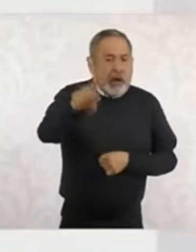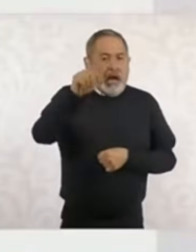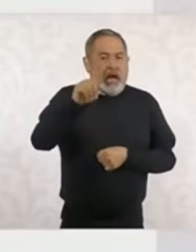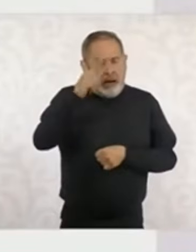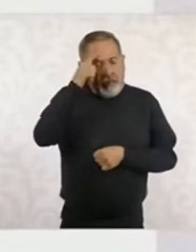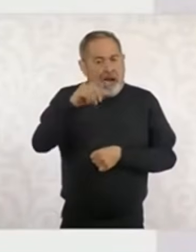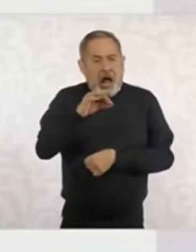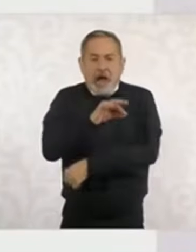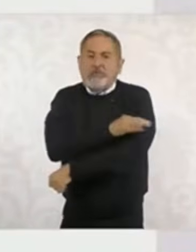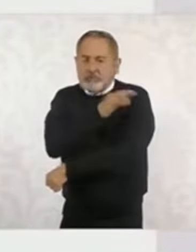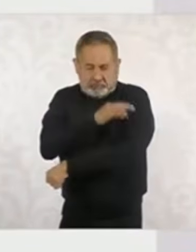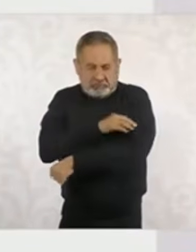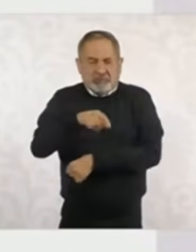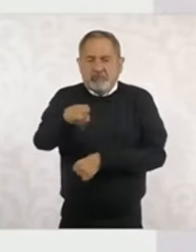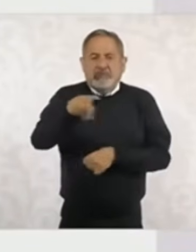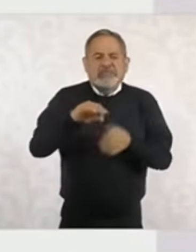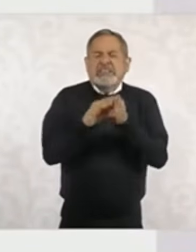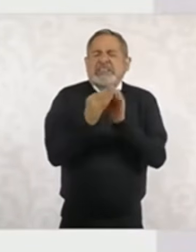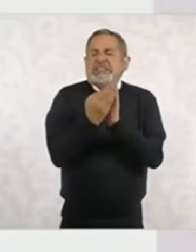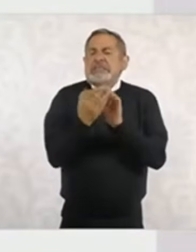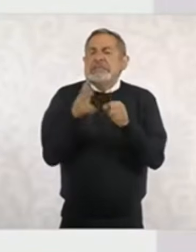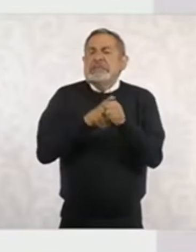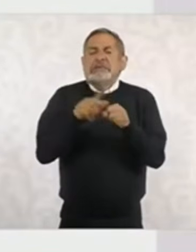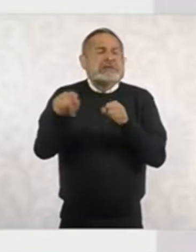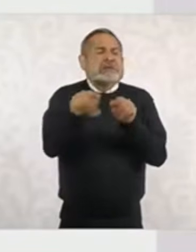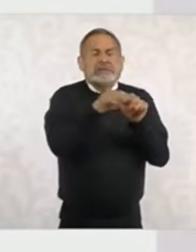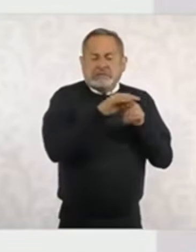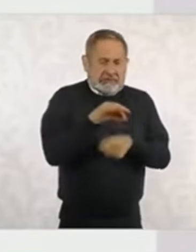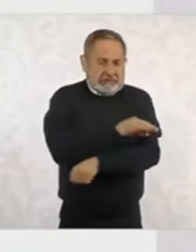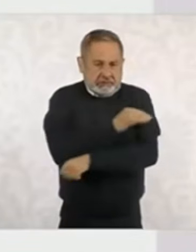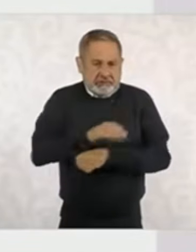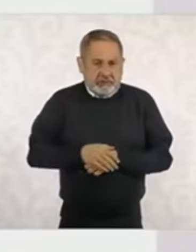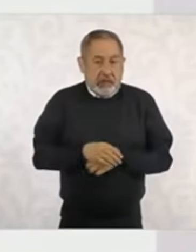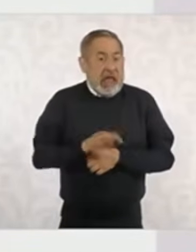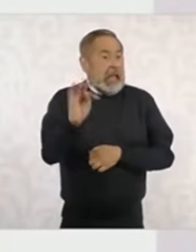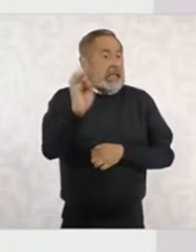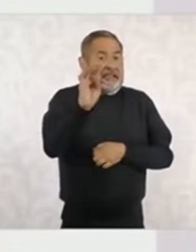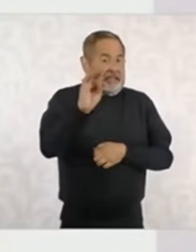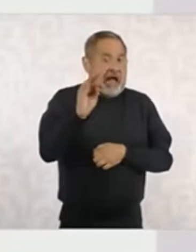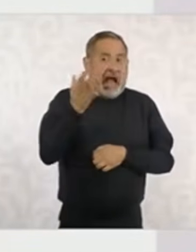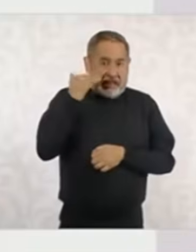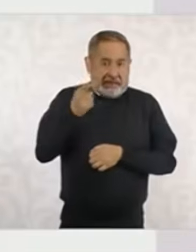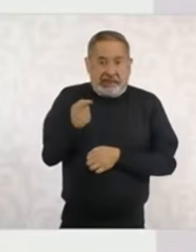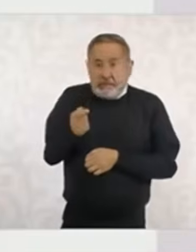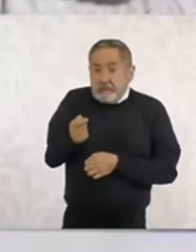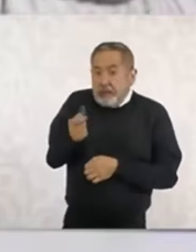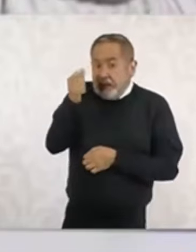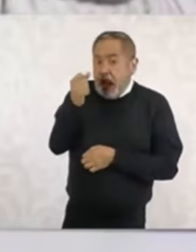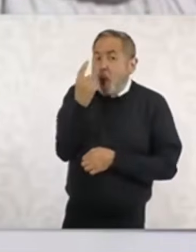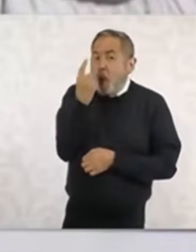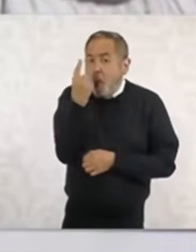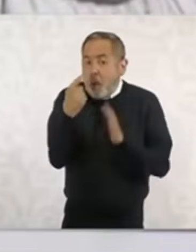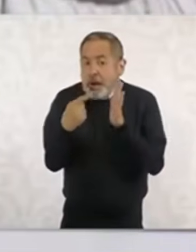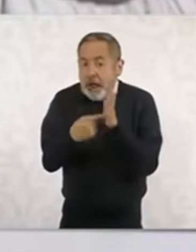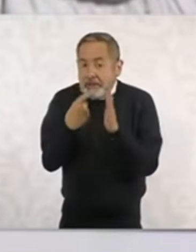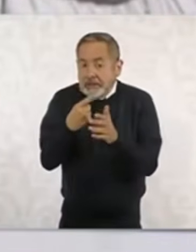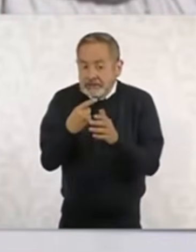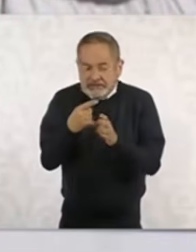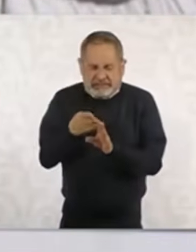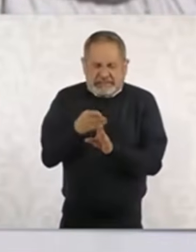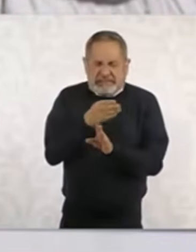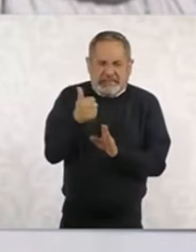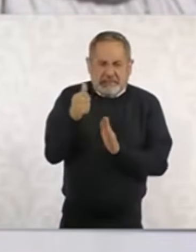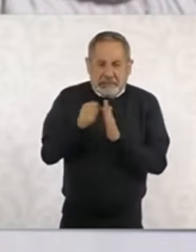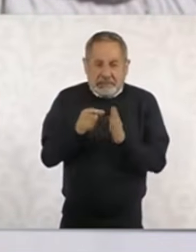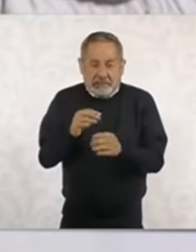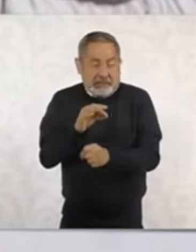a vacunarse. Si ya recibieron su primera dosis hace por lo menos 6 meses